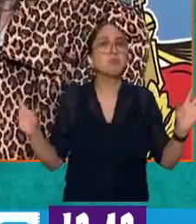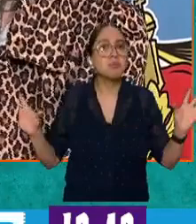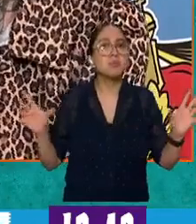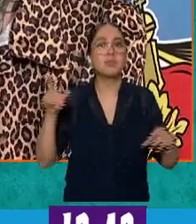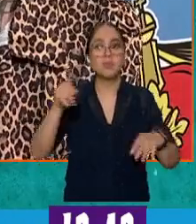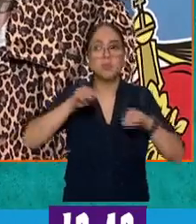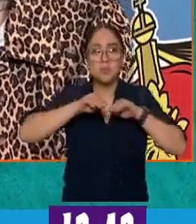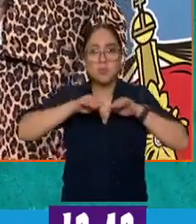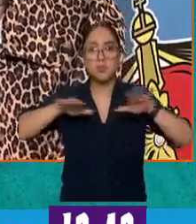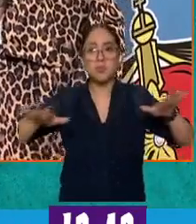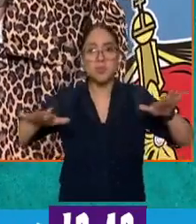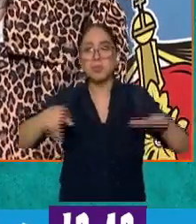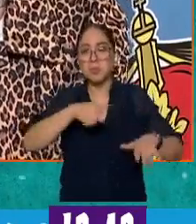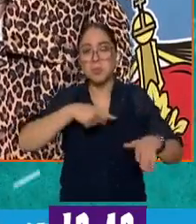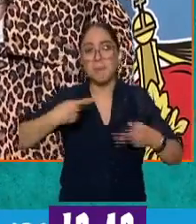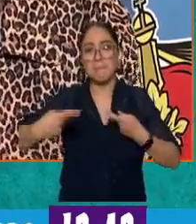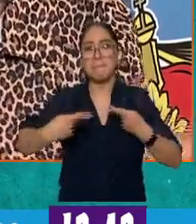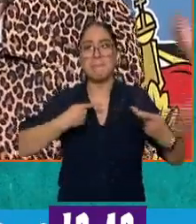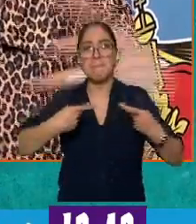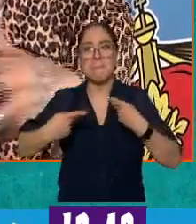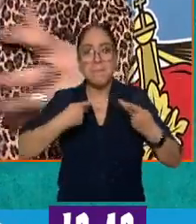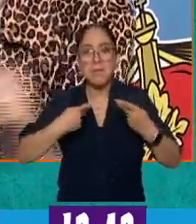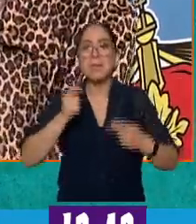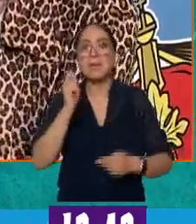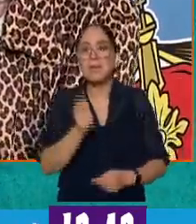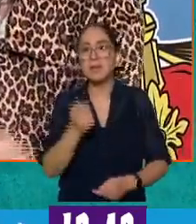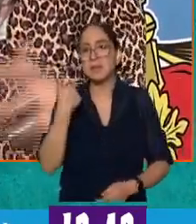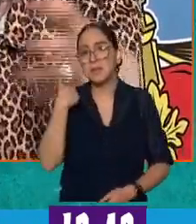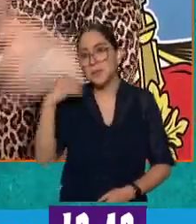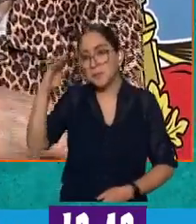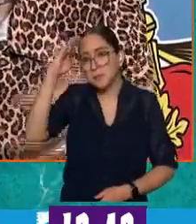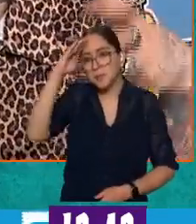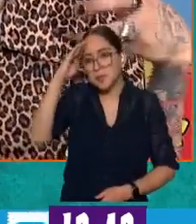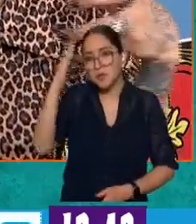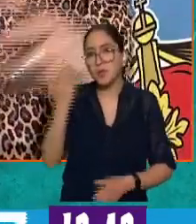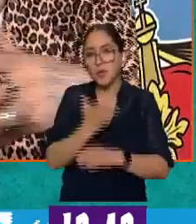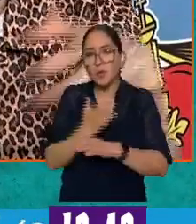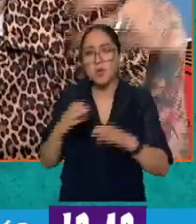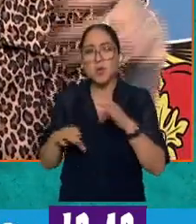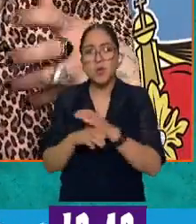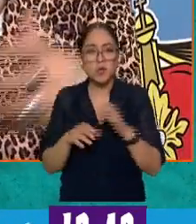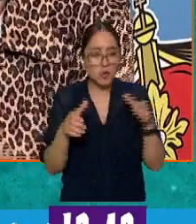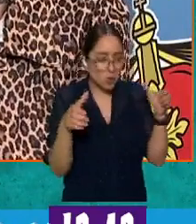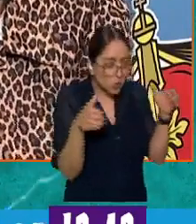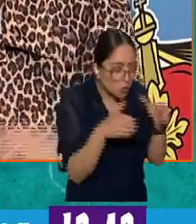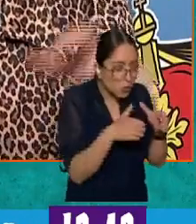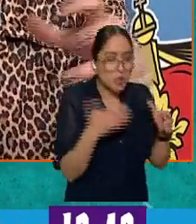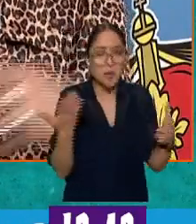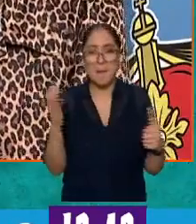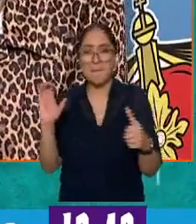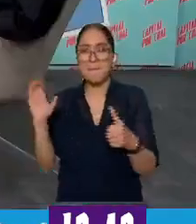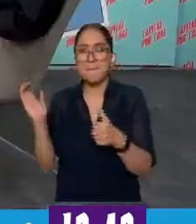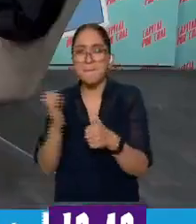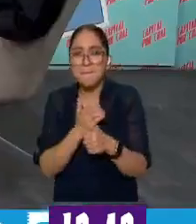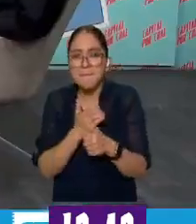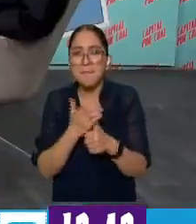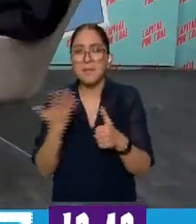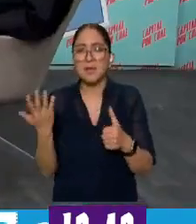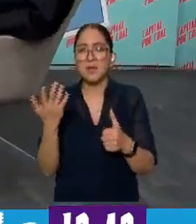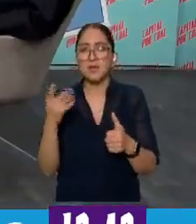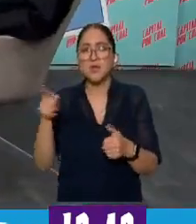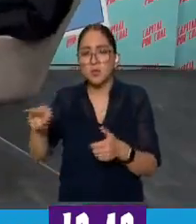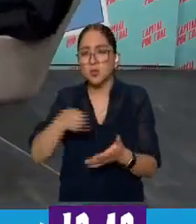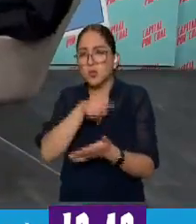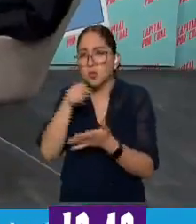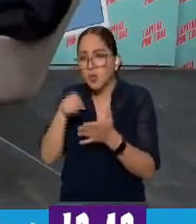un show, lo hicimos, pensamos en cosas como más chiquitas, foros, bares, vaya, como